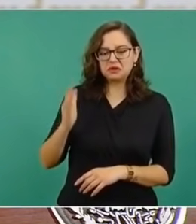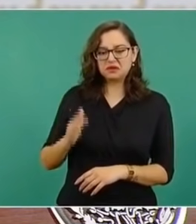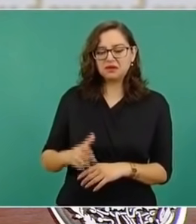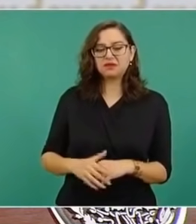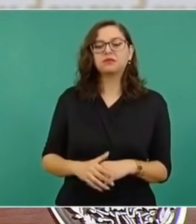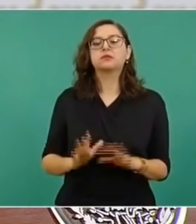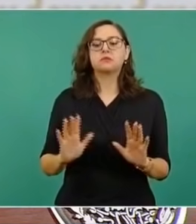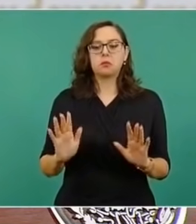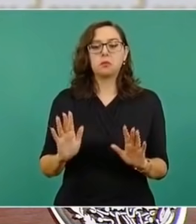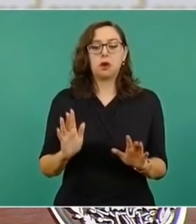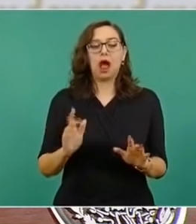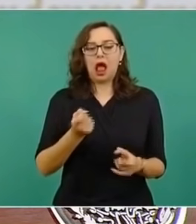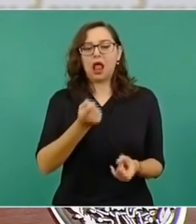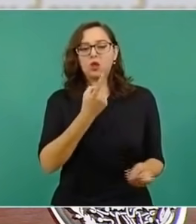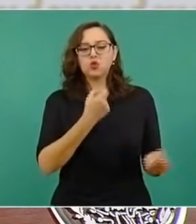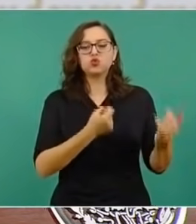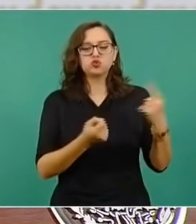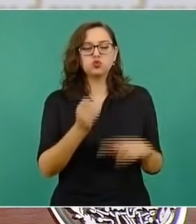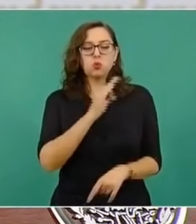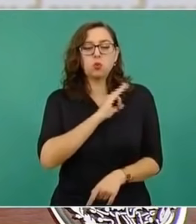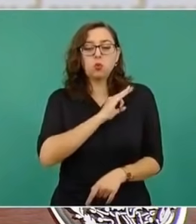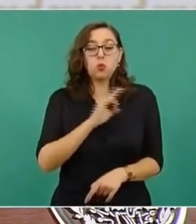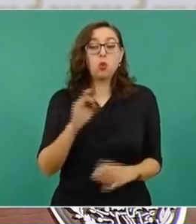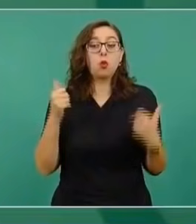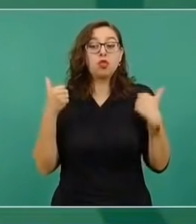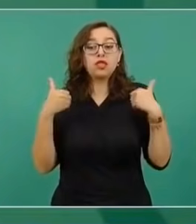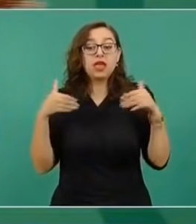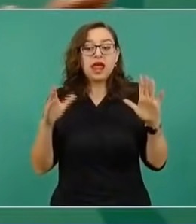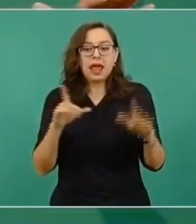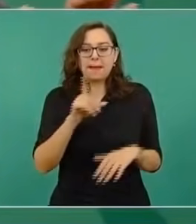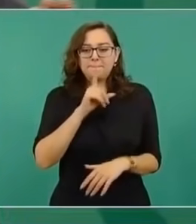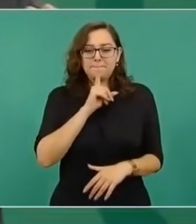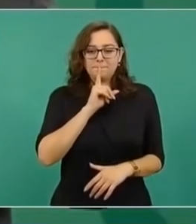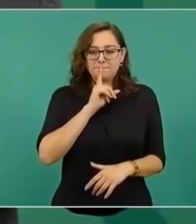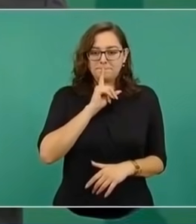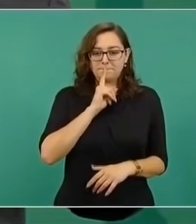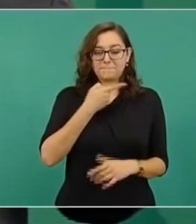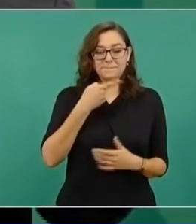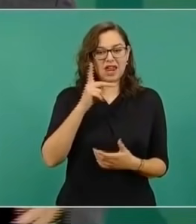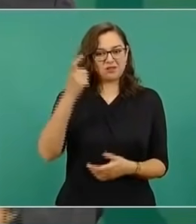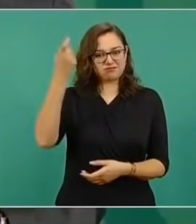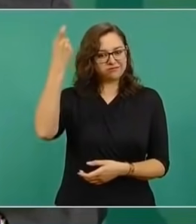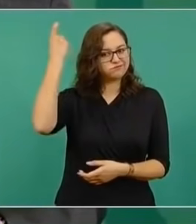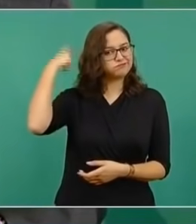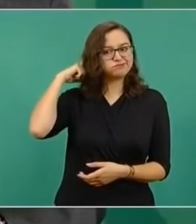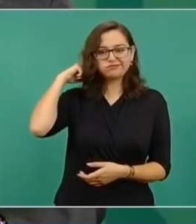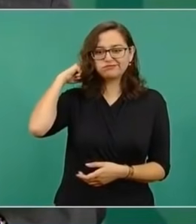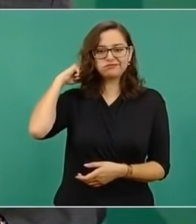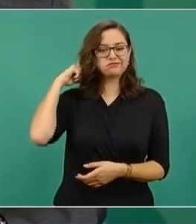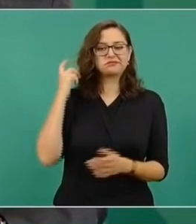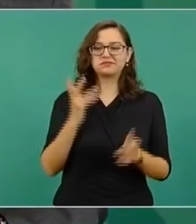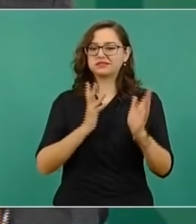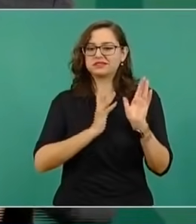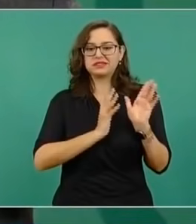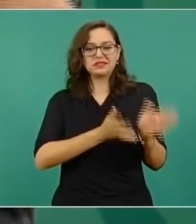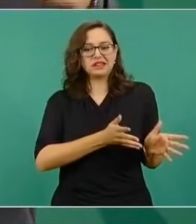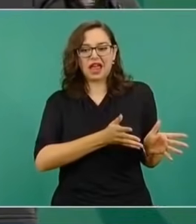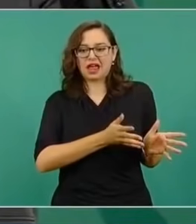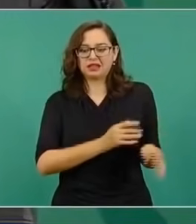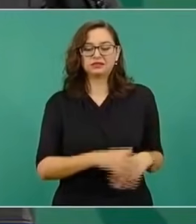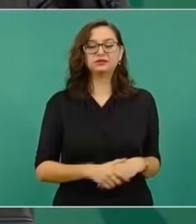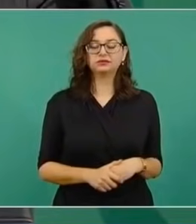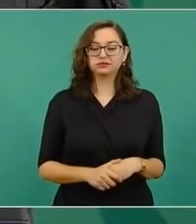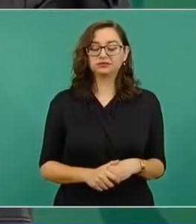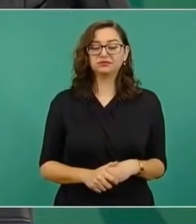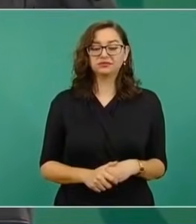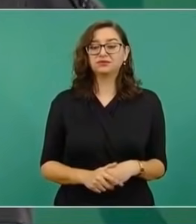que se reserven, pero al interior van a seguir con lo mismo. Yo también